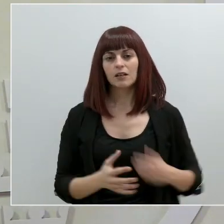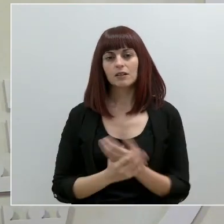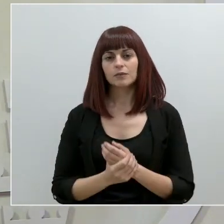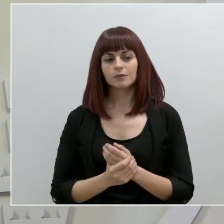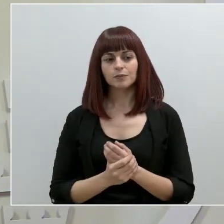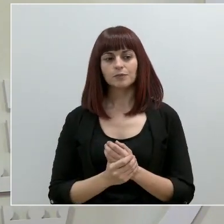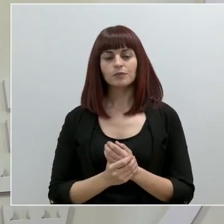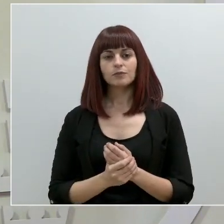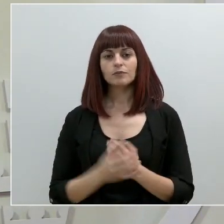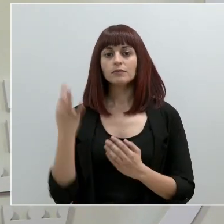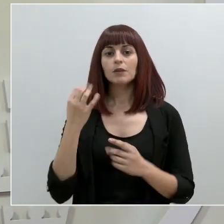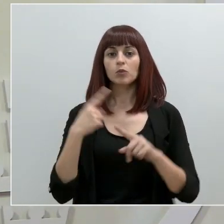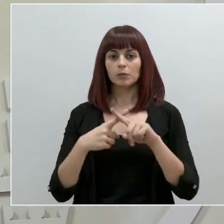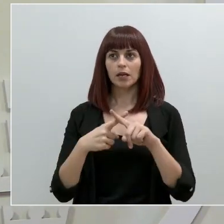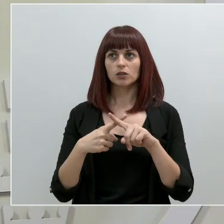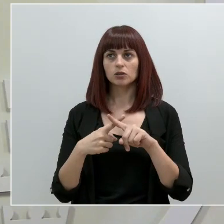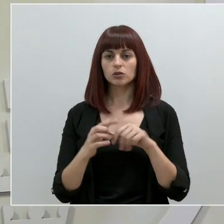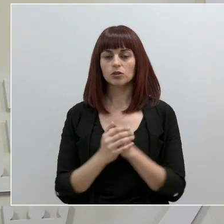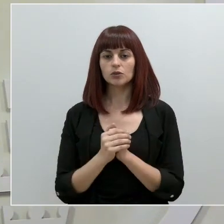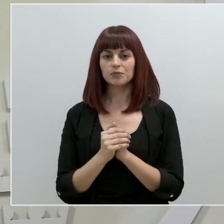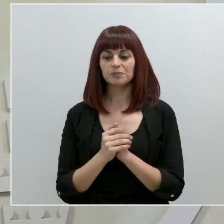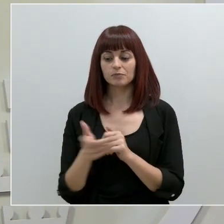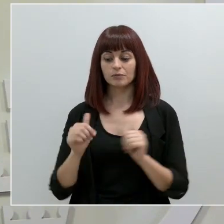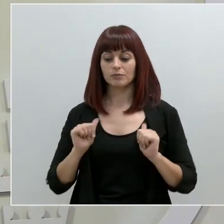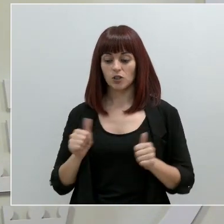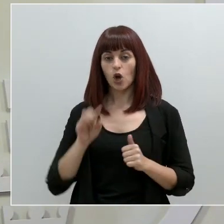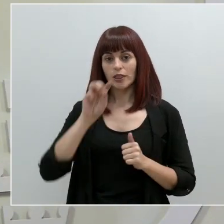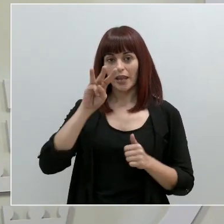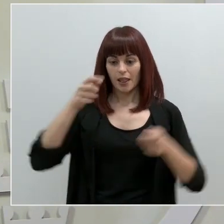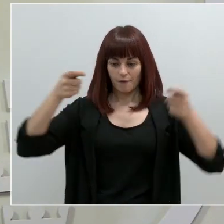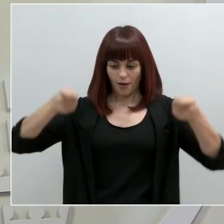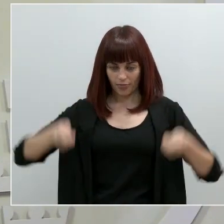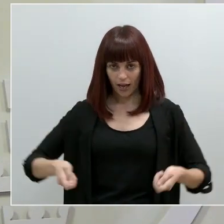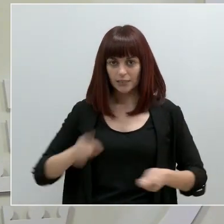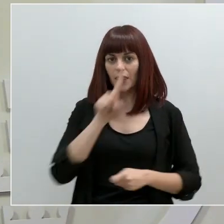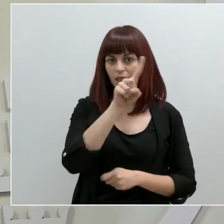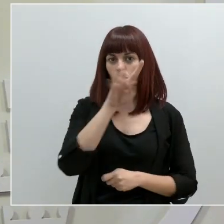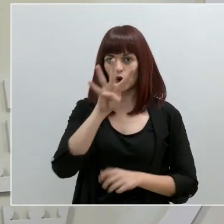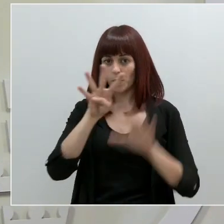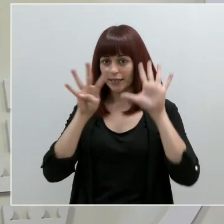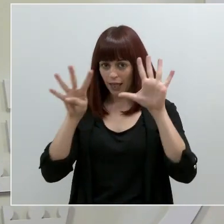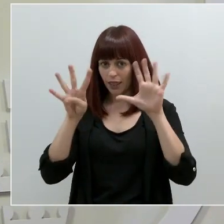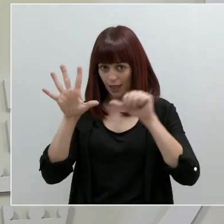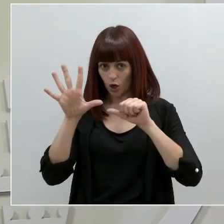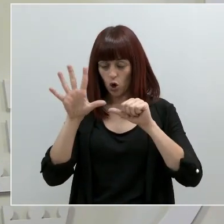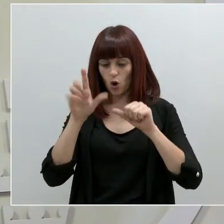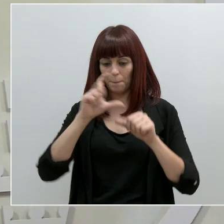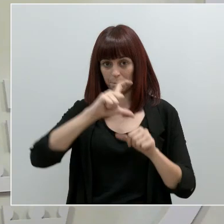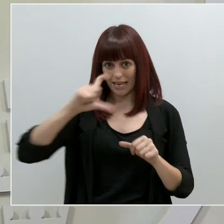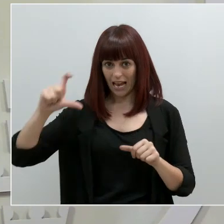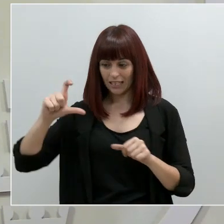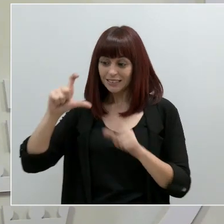hay que multiplicar, desde el principio eran 13 bandejas por 195 viales por 5